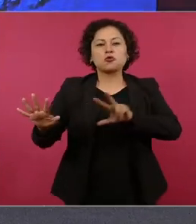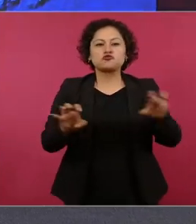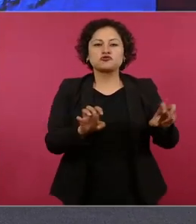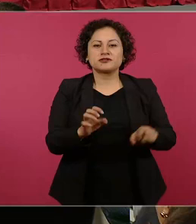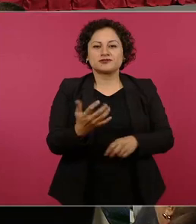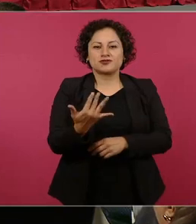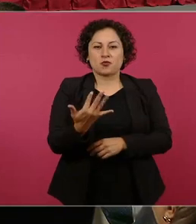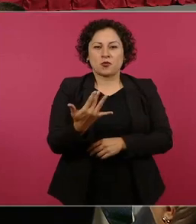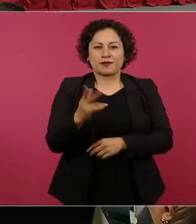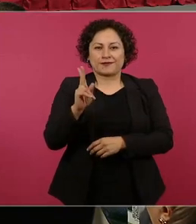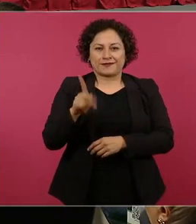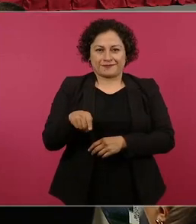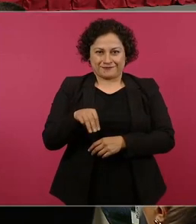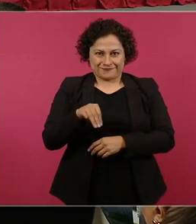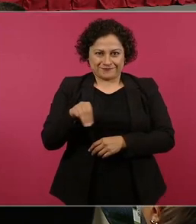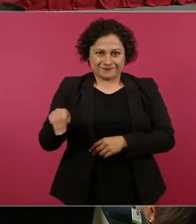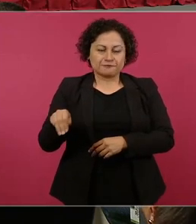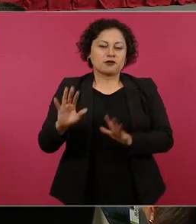está